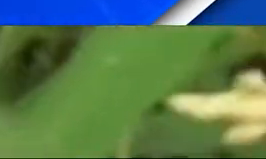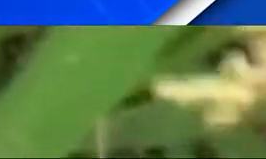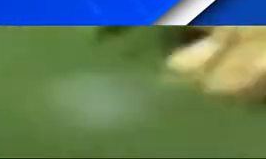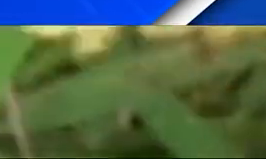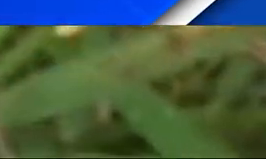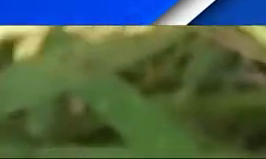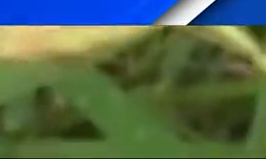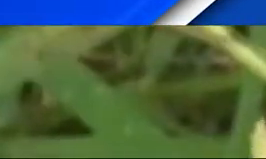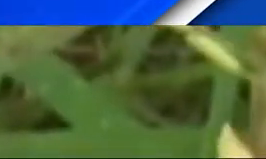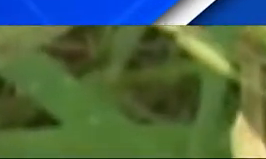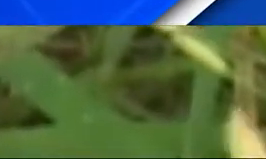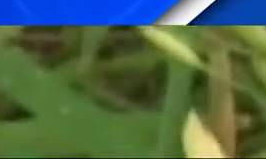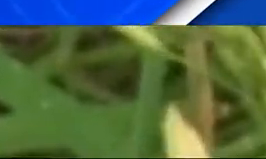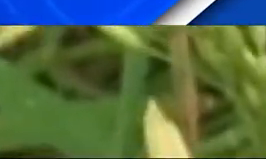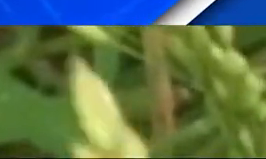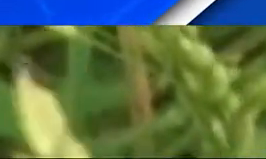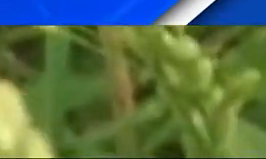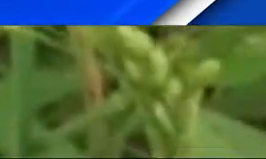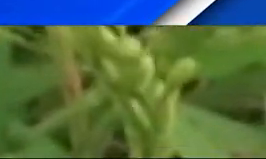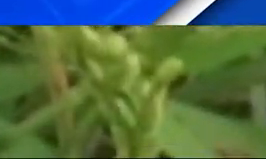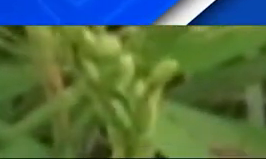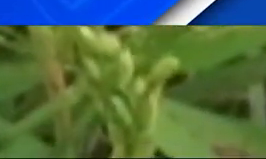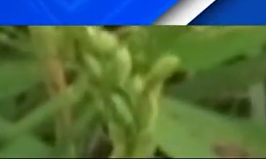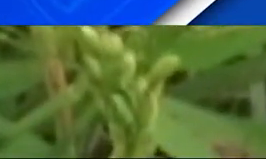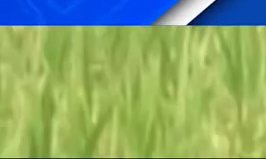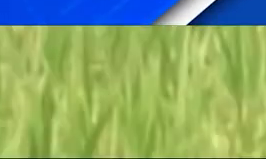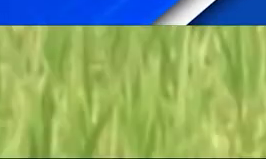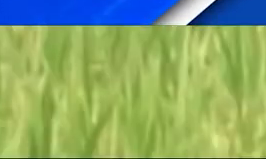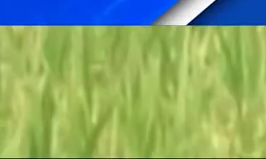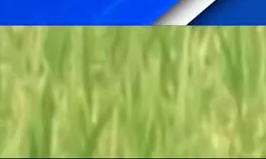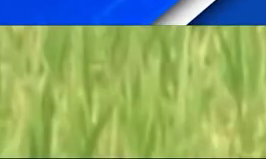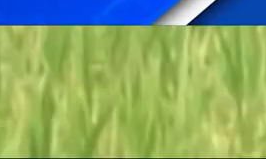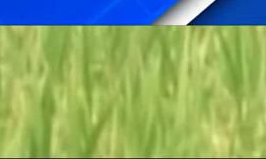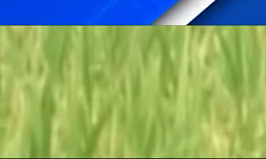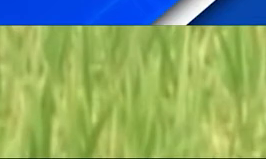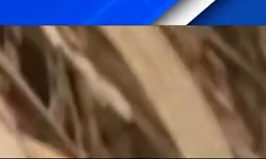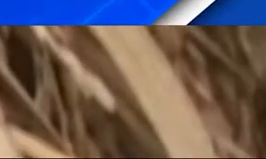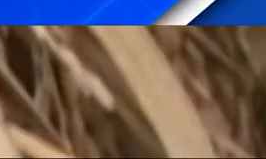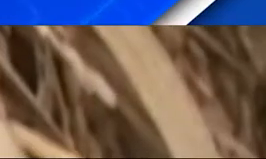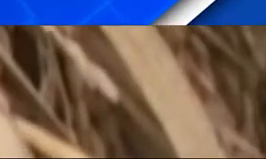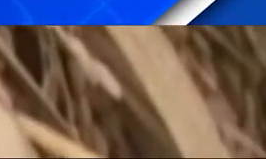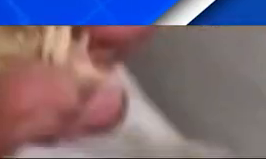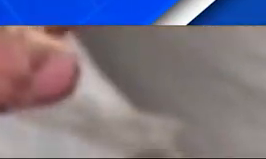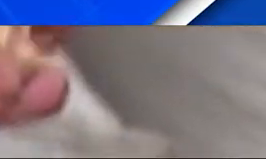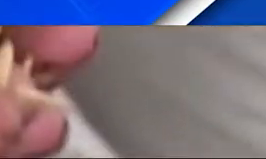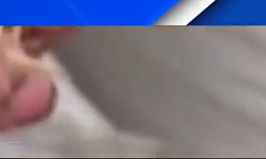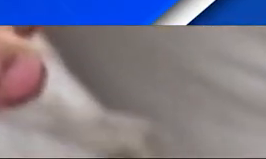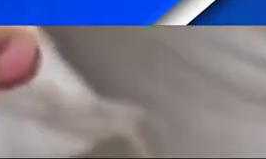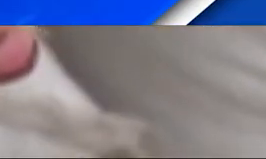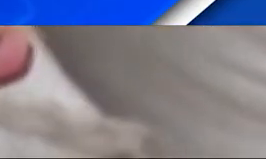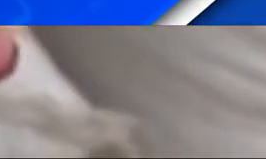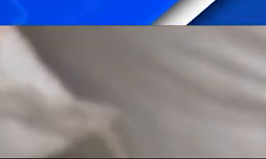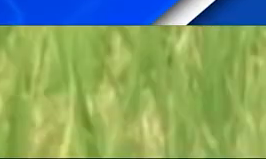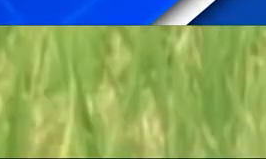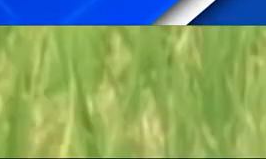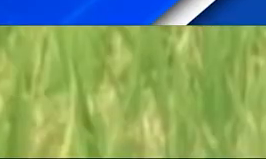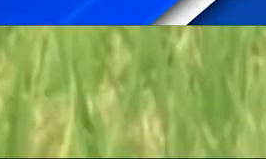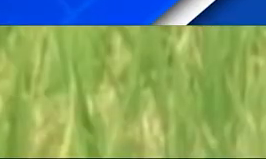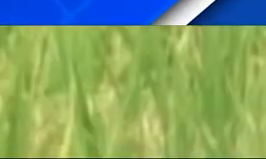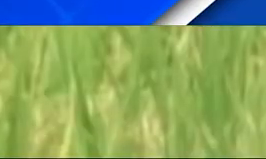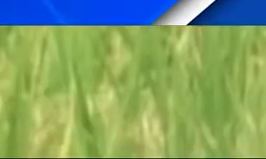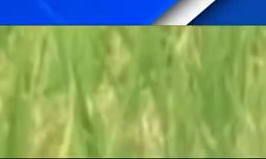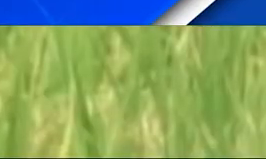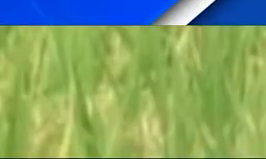está cosechando en estos momentos y se prepara nuevamente los suelos para continuar la